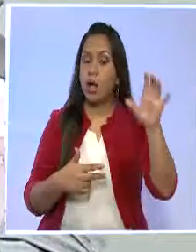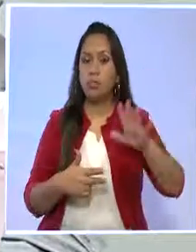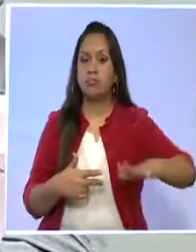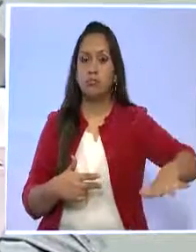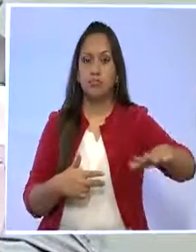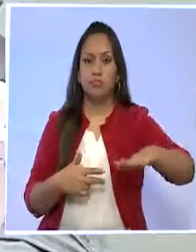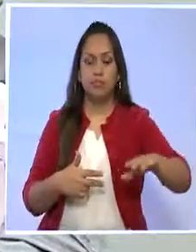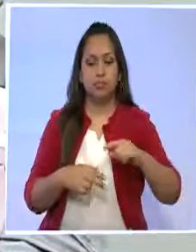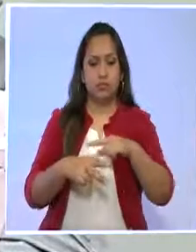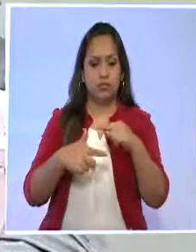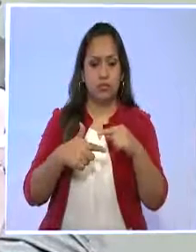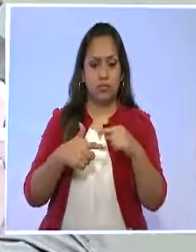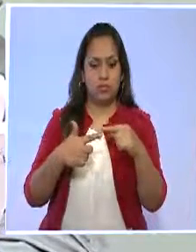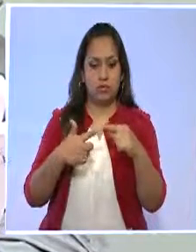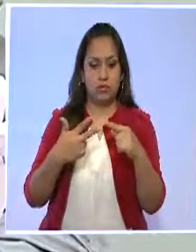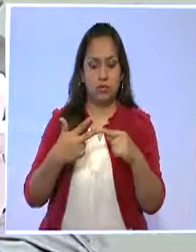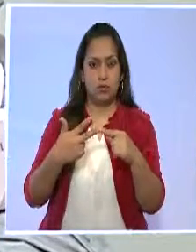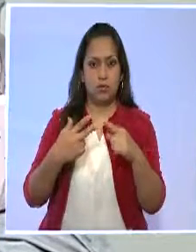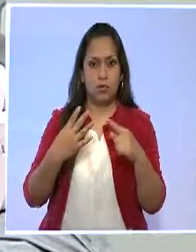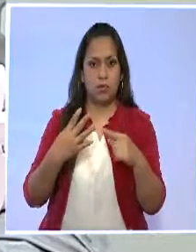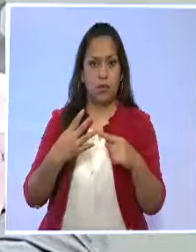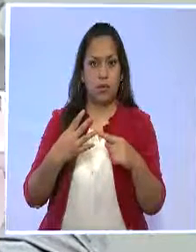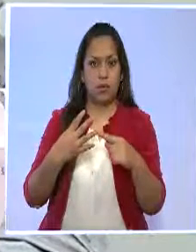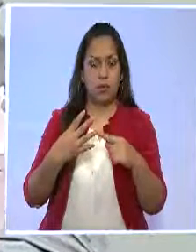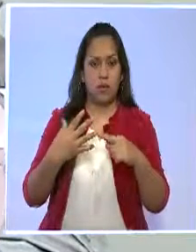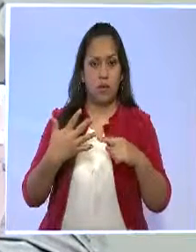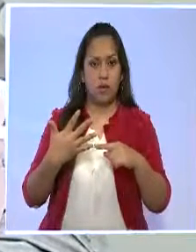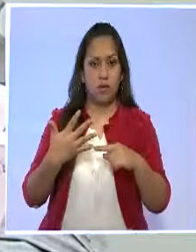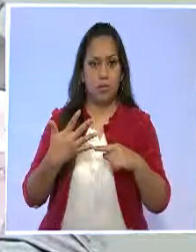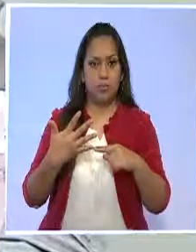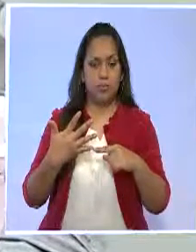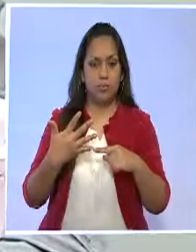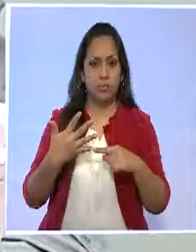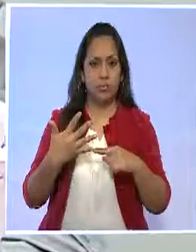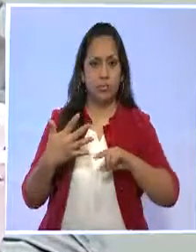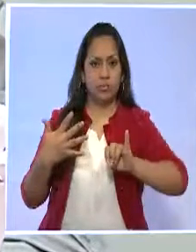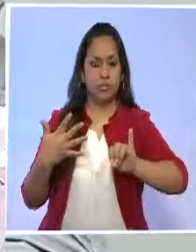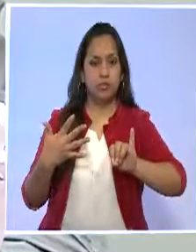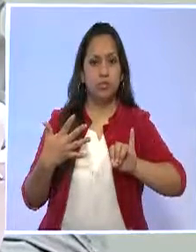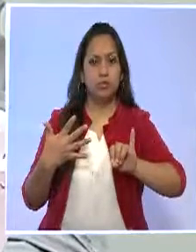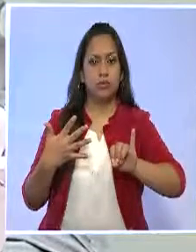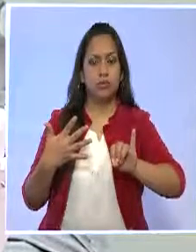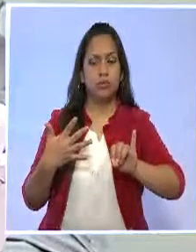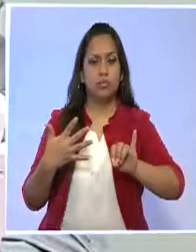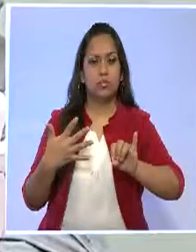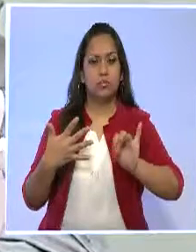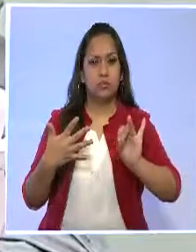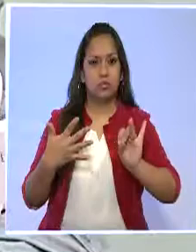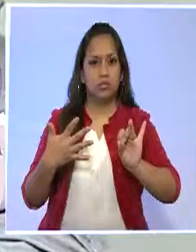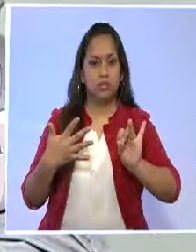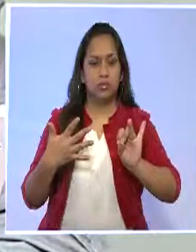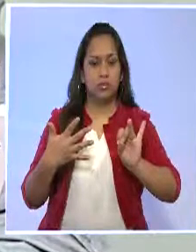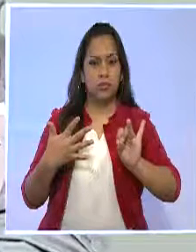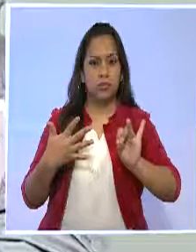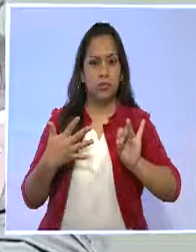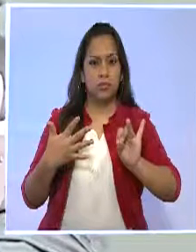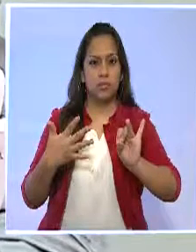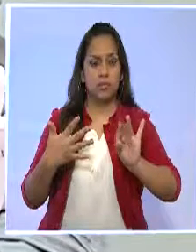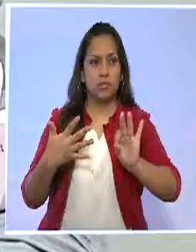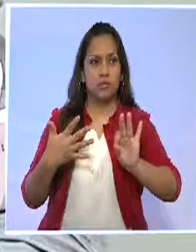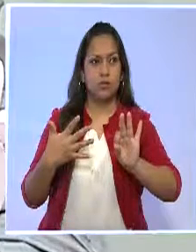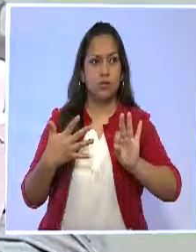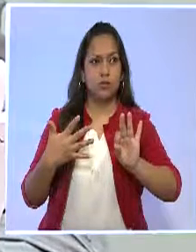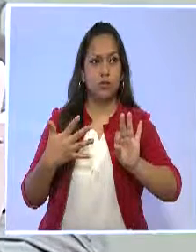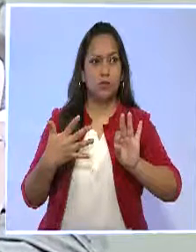son onda gualaceo tv corte de tele cuenca reina del cisne tv radio san fernando la voz de chaguar urko